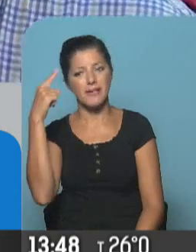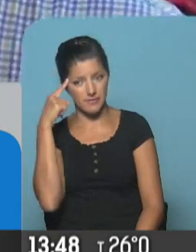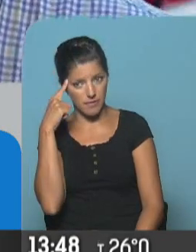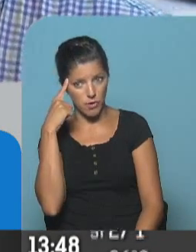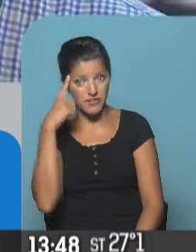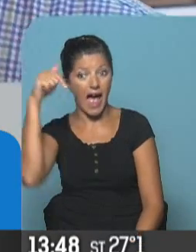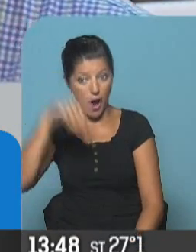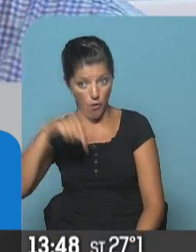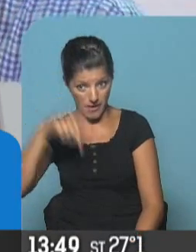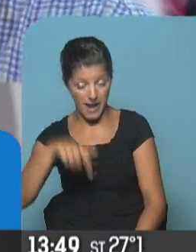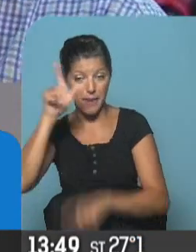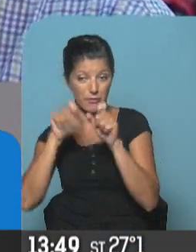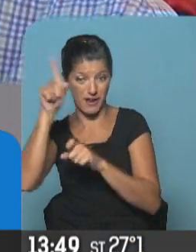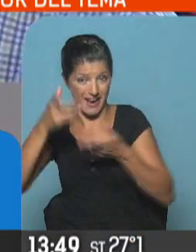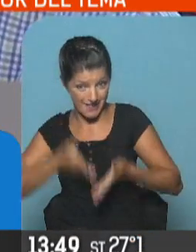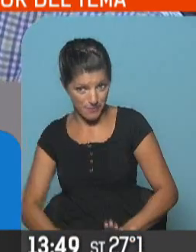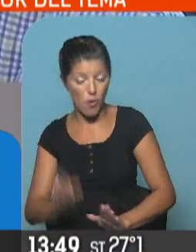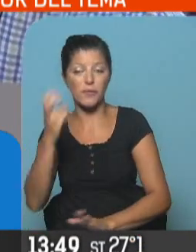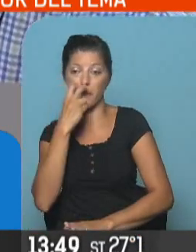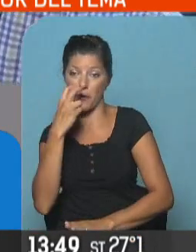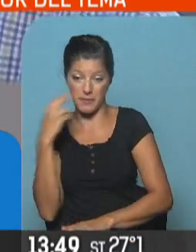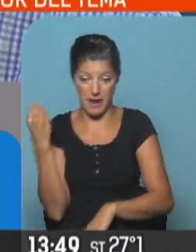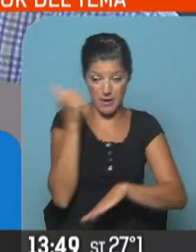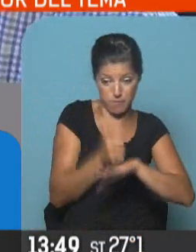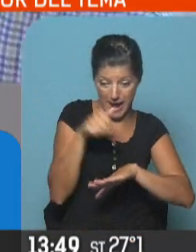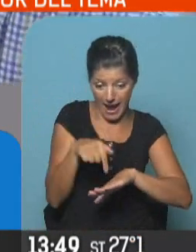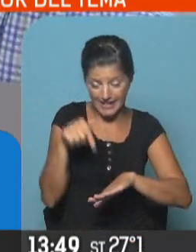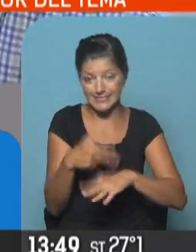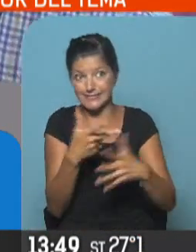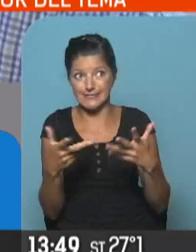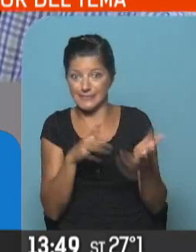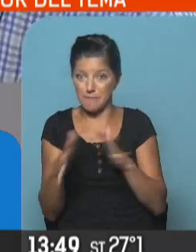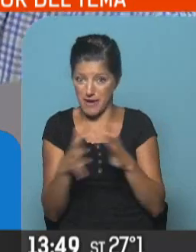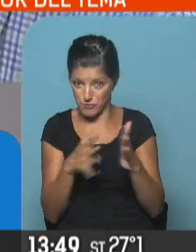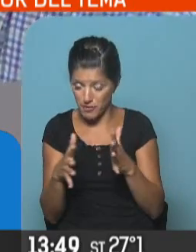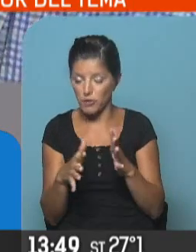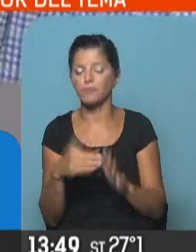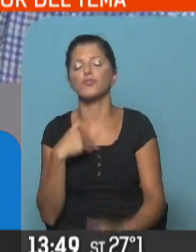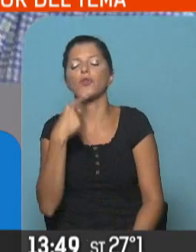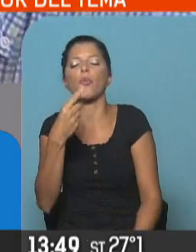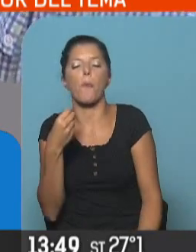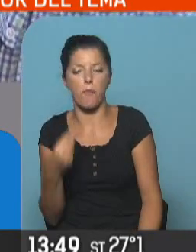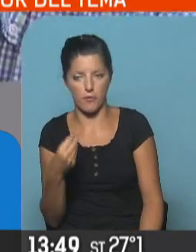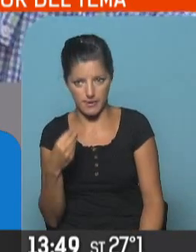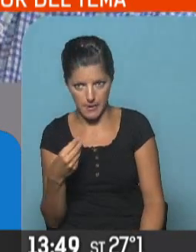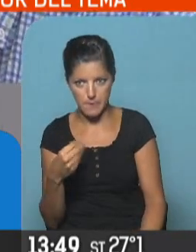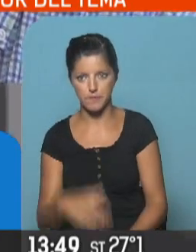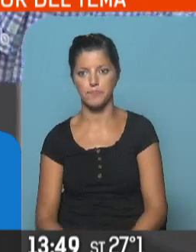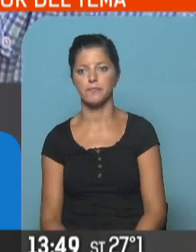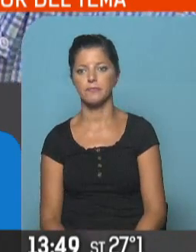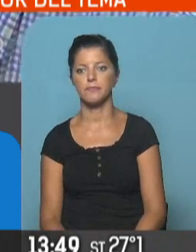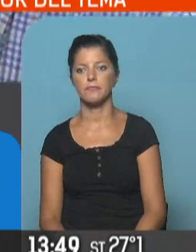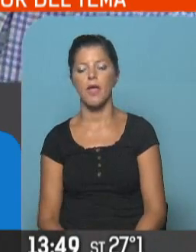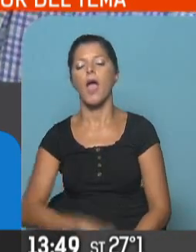estos momentos en Buenos Aires. Te lo digo porque creo que innecesariamente un poco se han exacerbado algunas